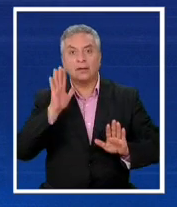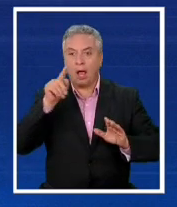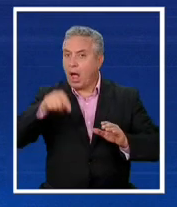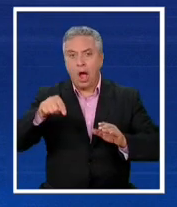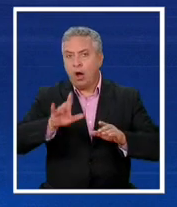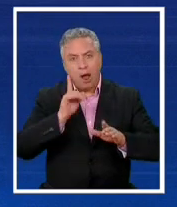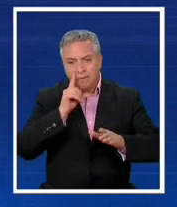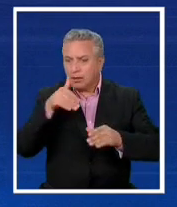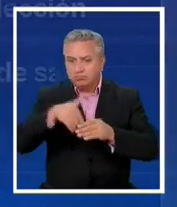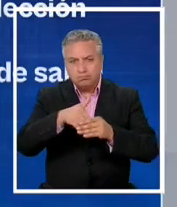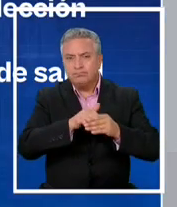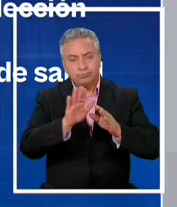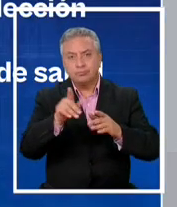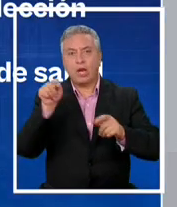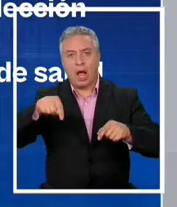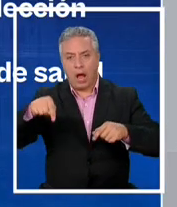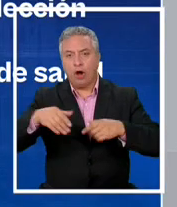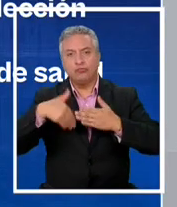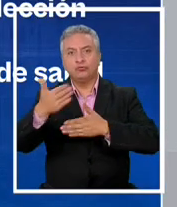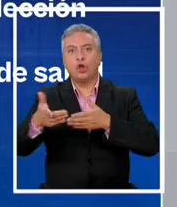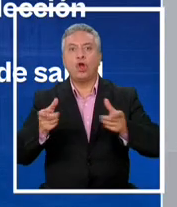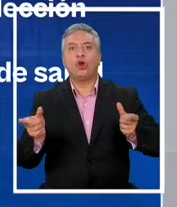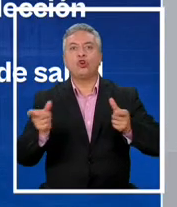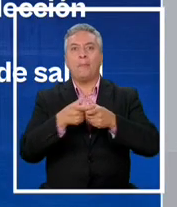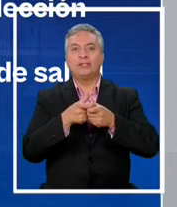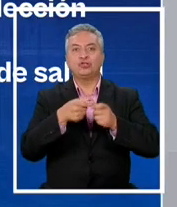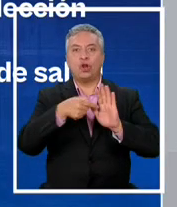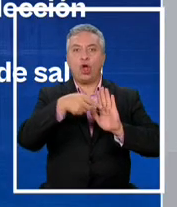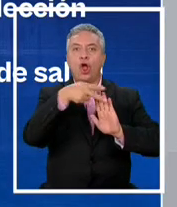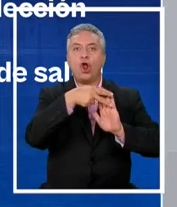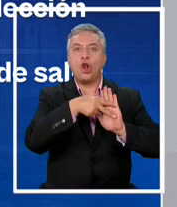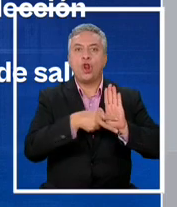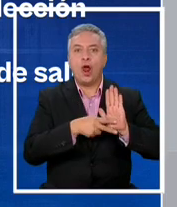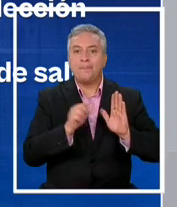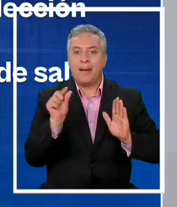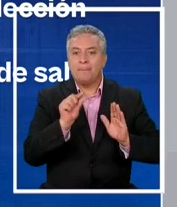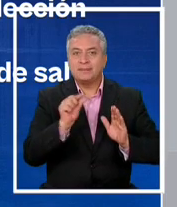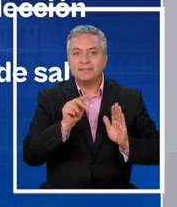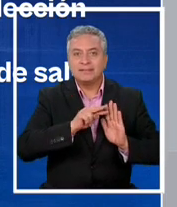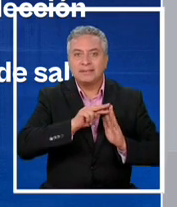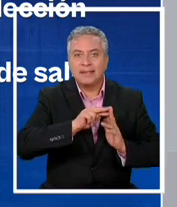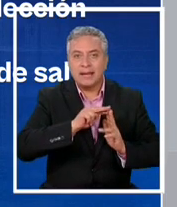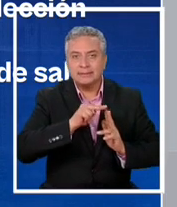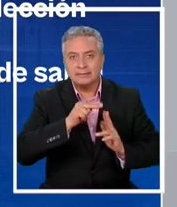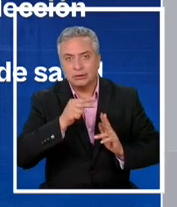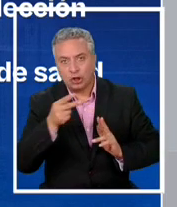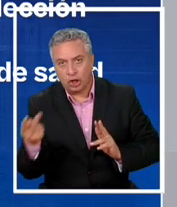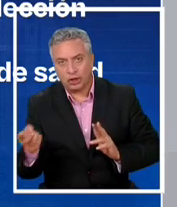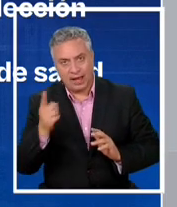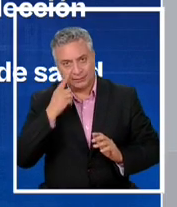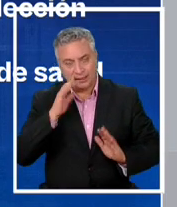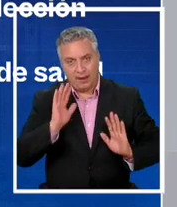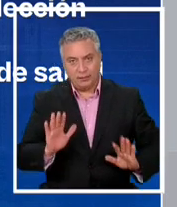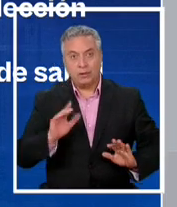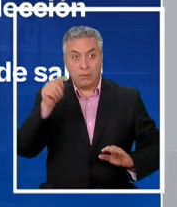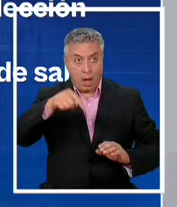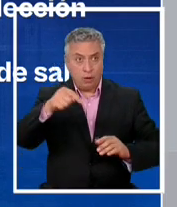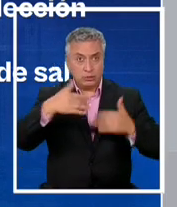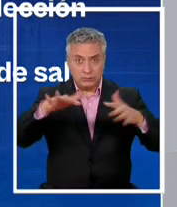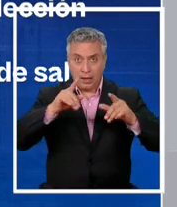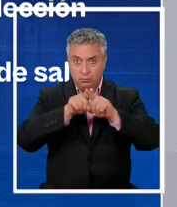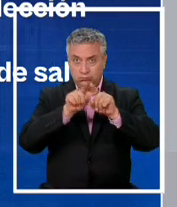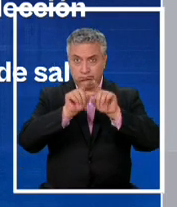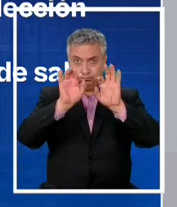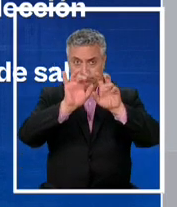preliminar, ya que habrá una comisión de normas transitorias que definirá el detalle sobre estas mismas. Ahora bien, tenemos una gráfica preparada,